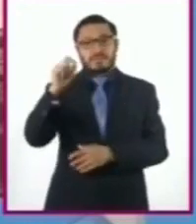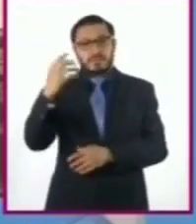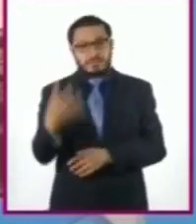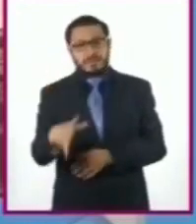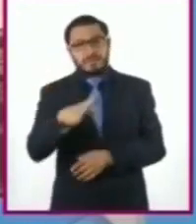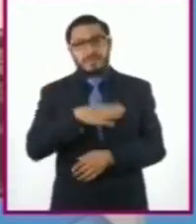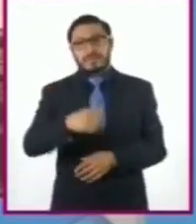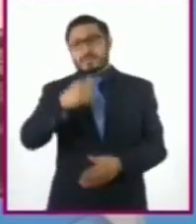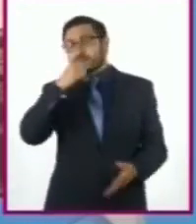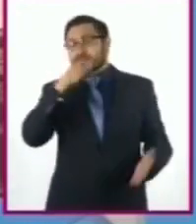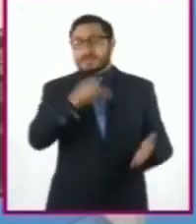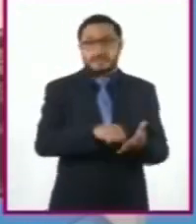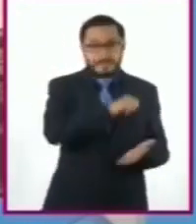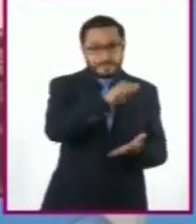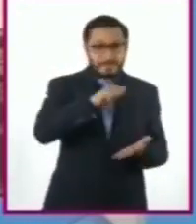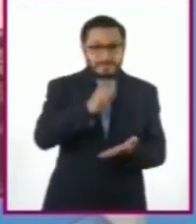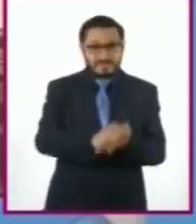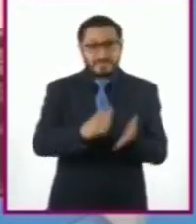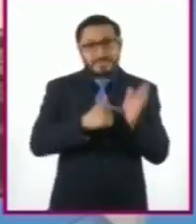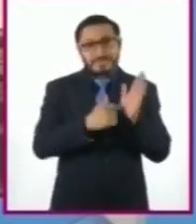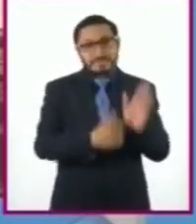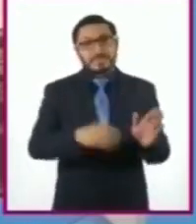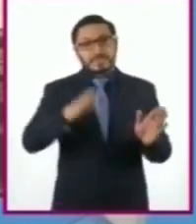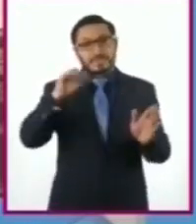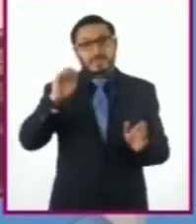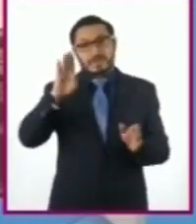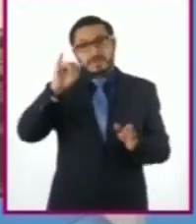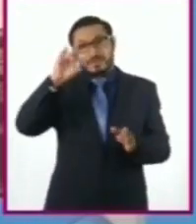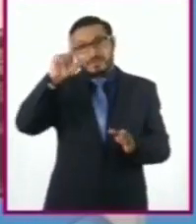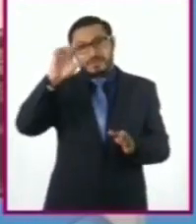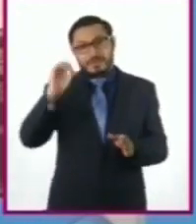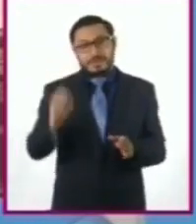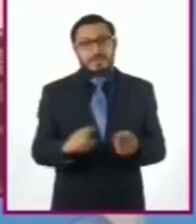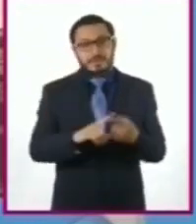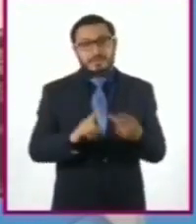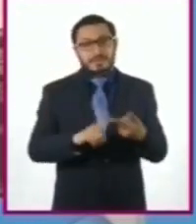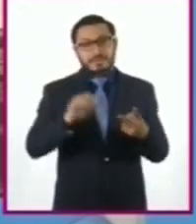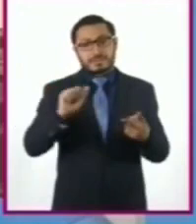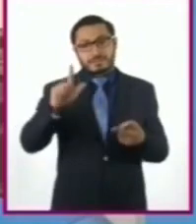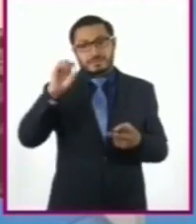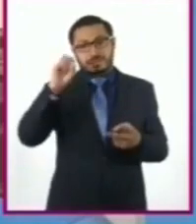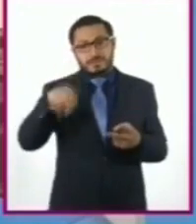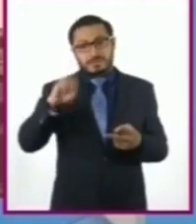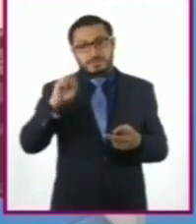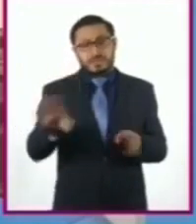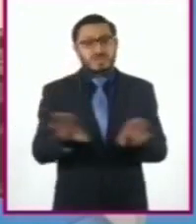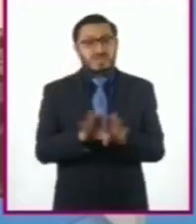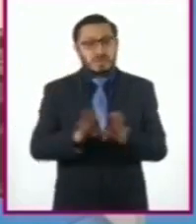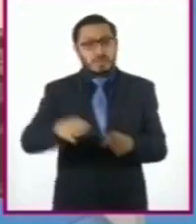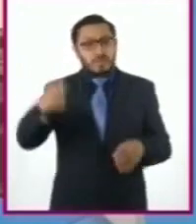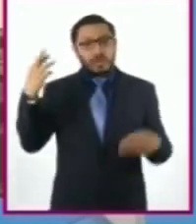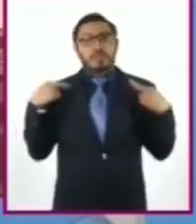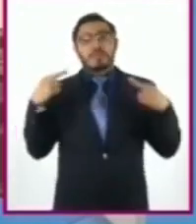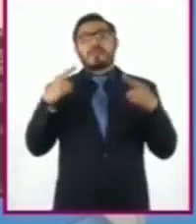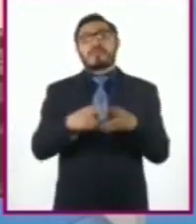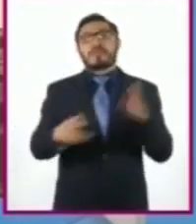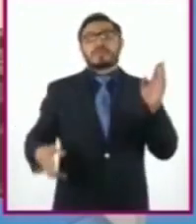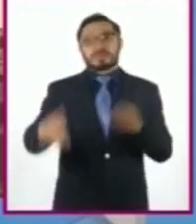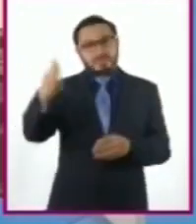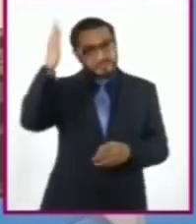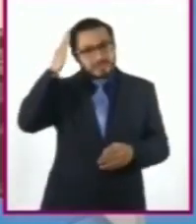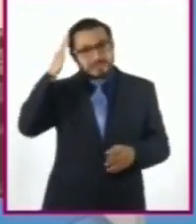Cabildo, Alonso García Bravo había sido el alarife y maestro de obras de la